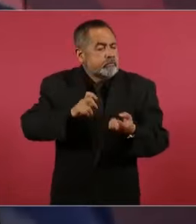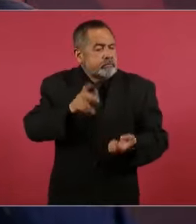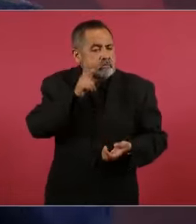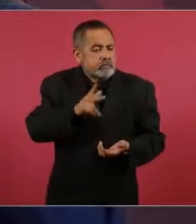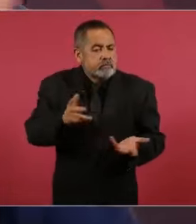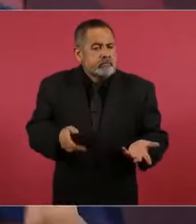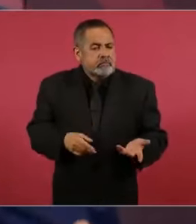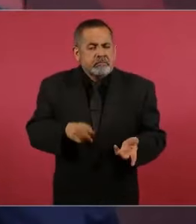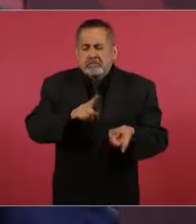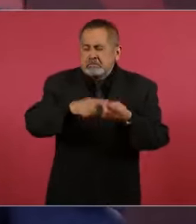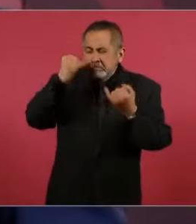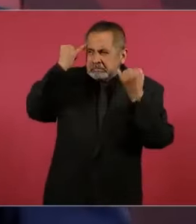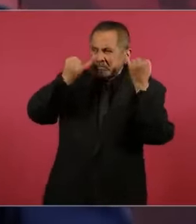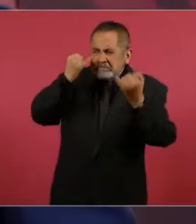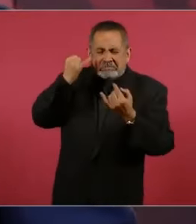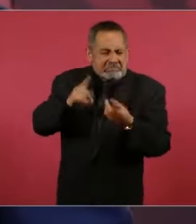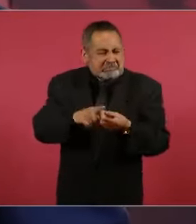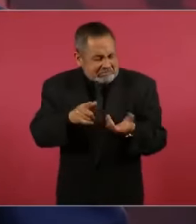¿O de dónde